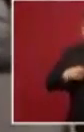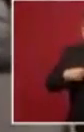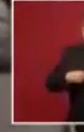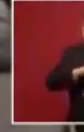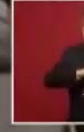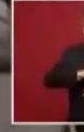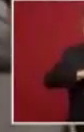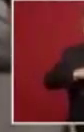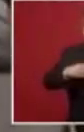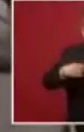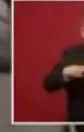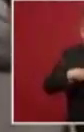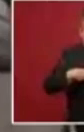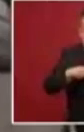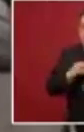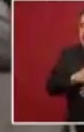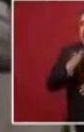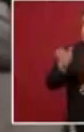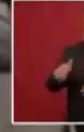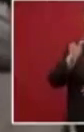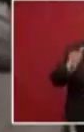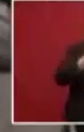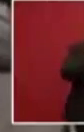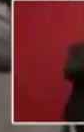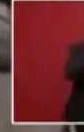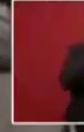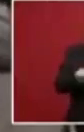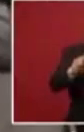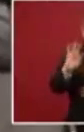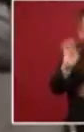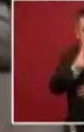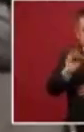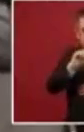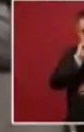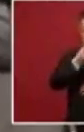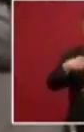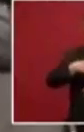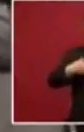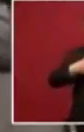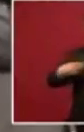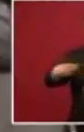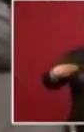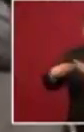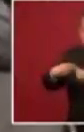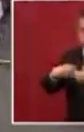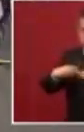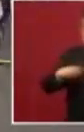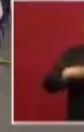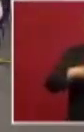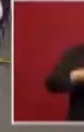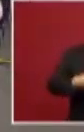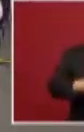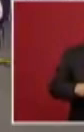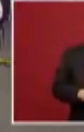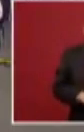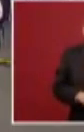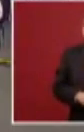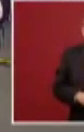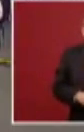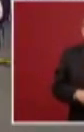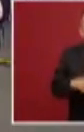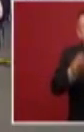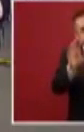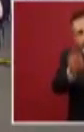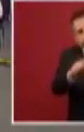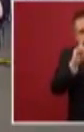las zonas, como usted mencionaba, de alta marginación, ¿podría contagiar de alguna manera o no, la como portador? La